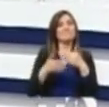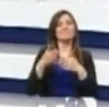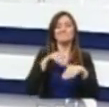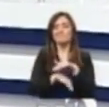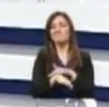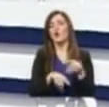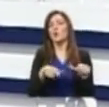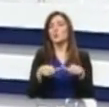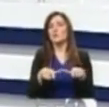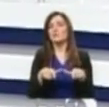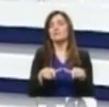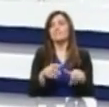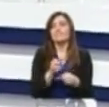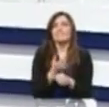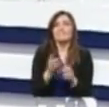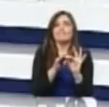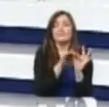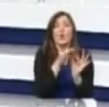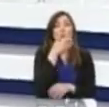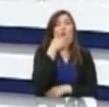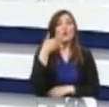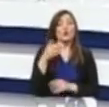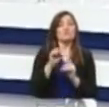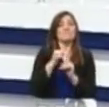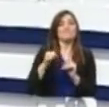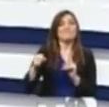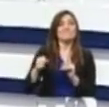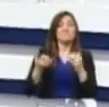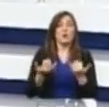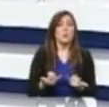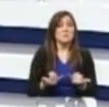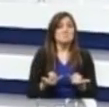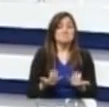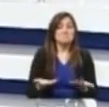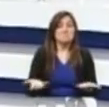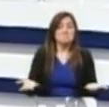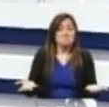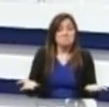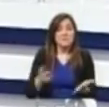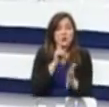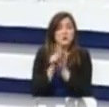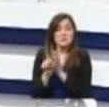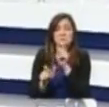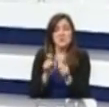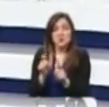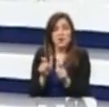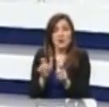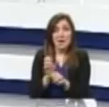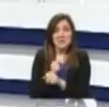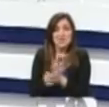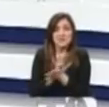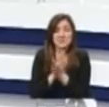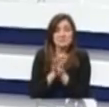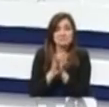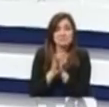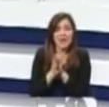intervendrían en la zona para ver qué se puede hacer y cómo mejorar la situación. Pero al parecer, según las denuncias que nos han llegado a nuestro noticiero,